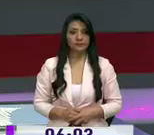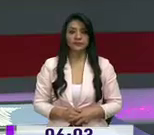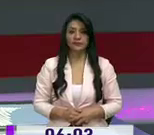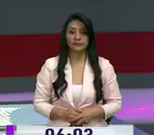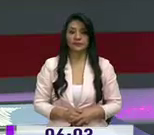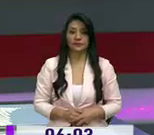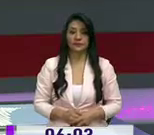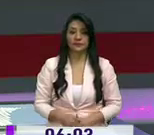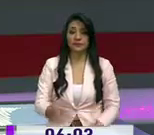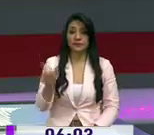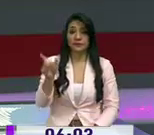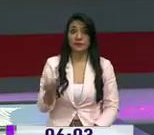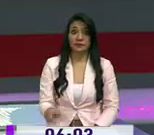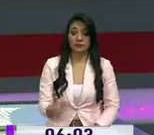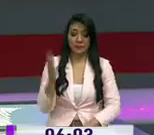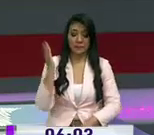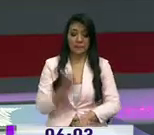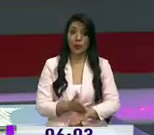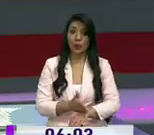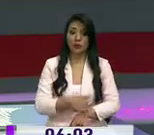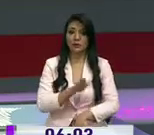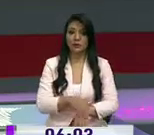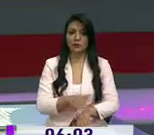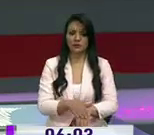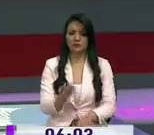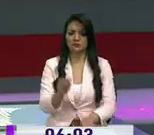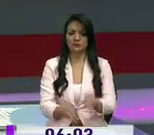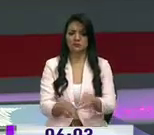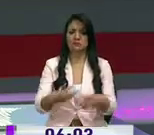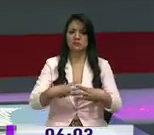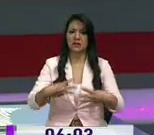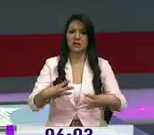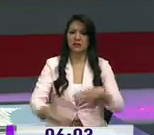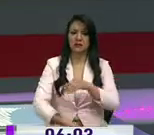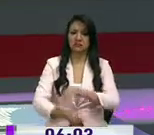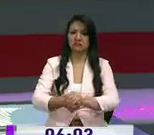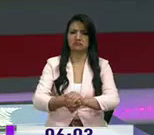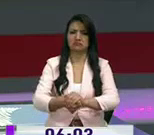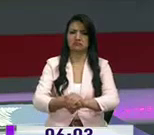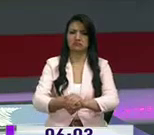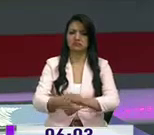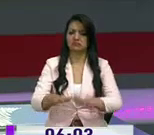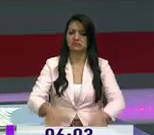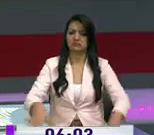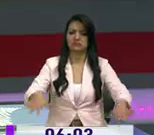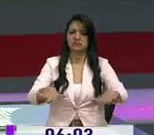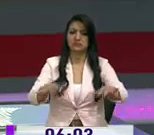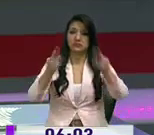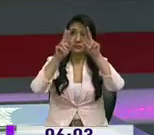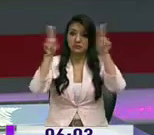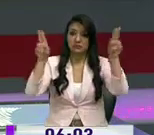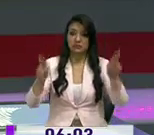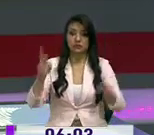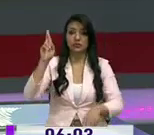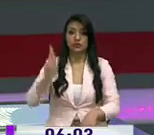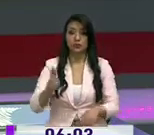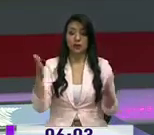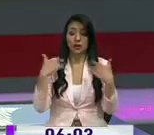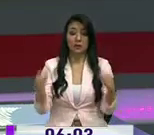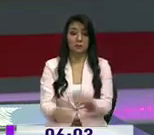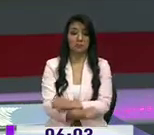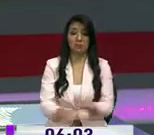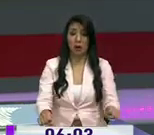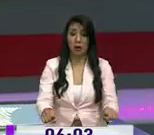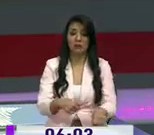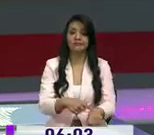Un ciudadano perdió su mano tras la explosión de un material que estaba escondido en una de las uniones del paso a desnivel ubicado en el sur de Guayaquil. El